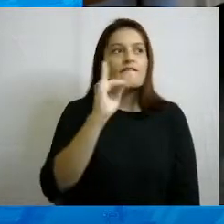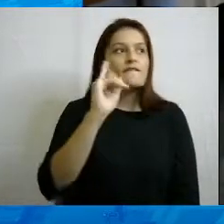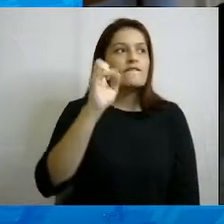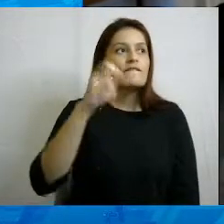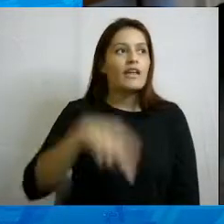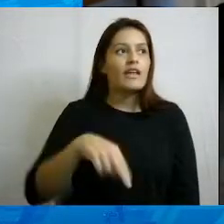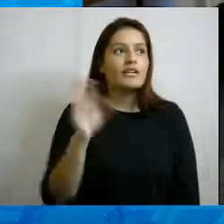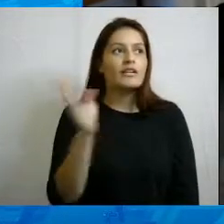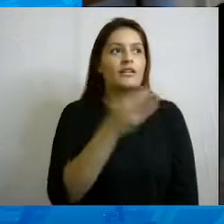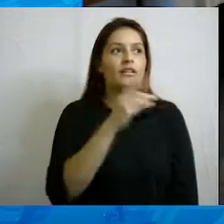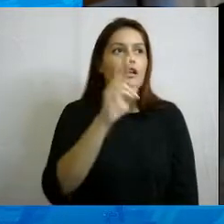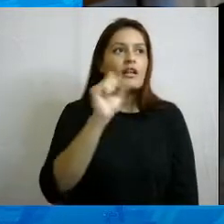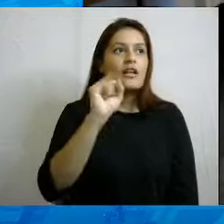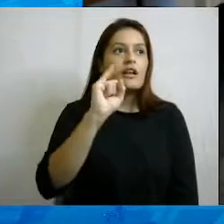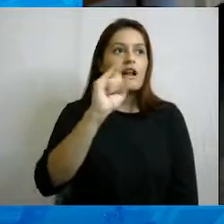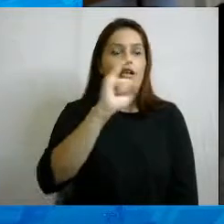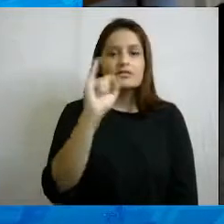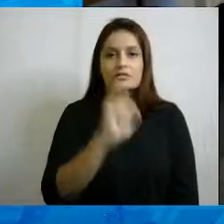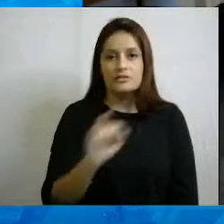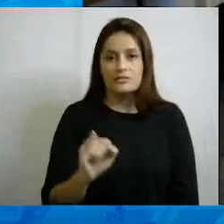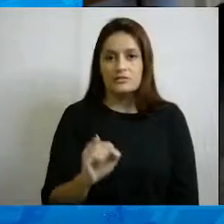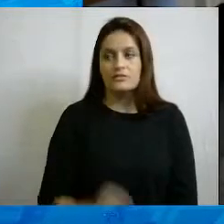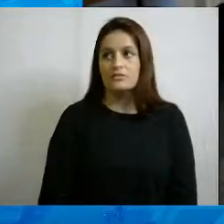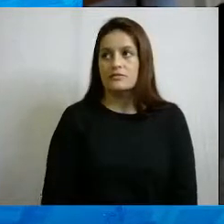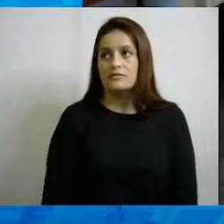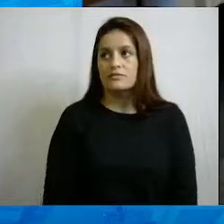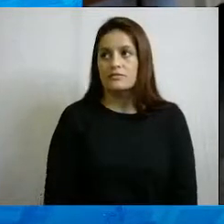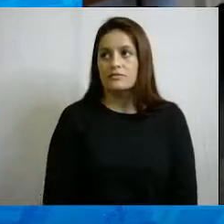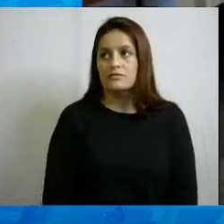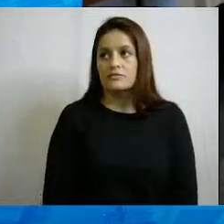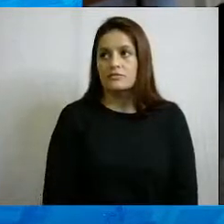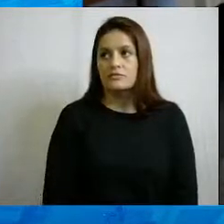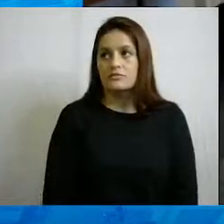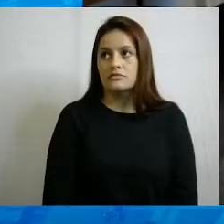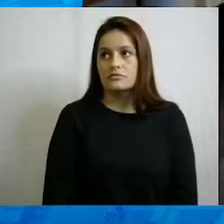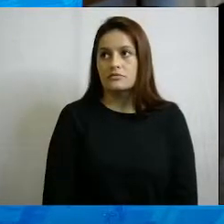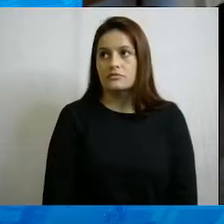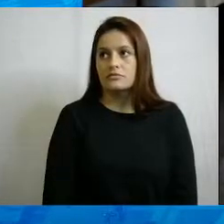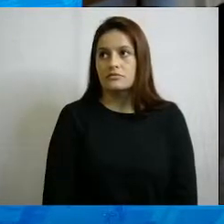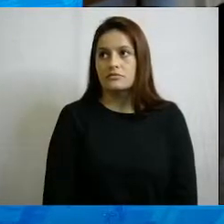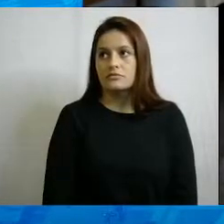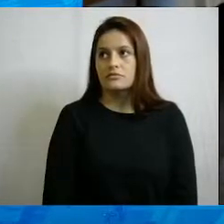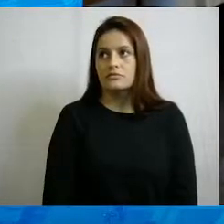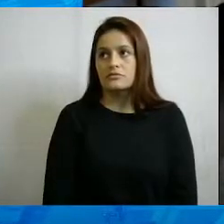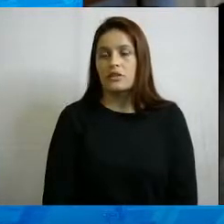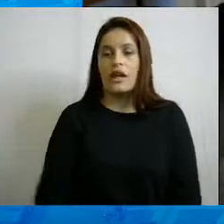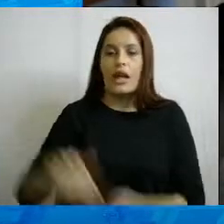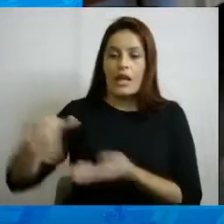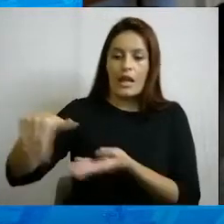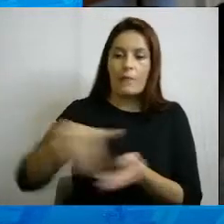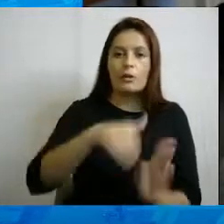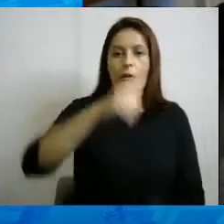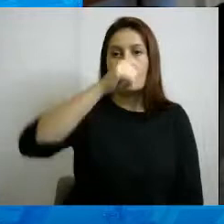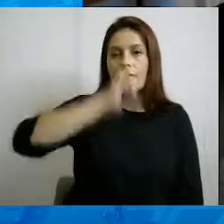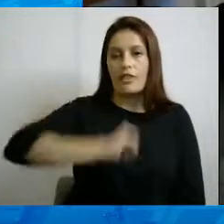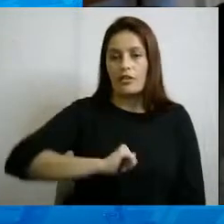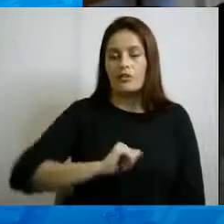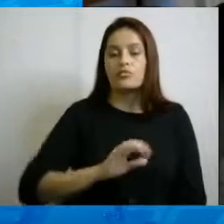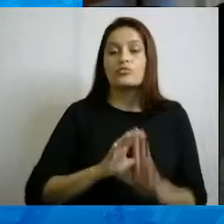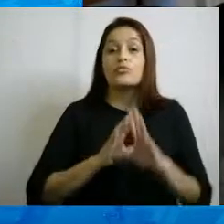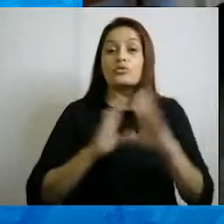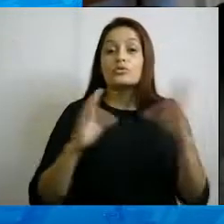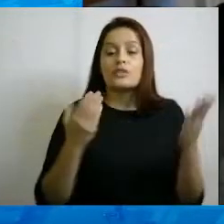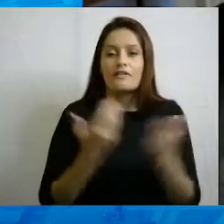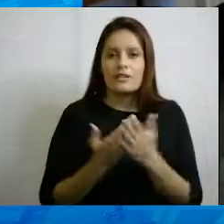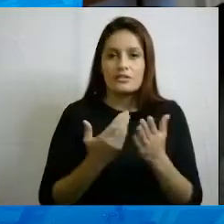Él eligió nuestra entrada y, por lo tanto, el camino es privado. Hemos tocado distintas puertas, hemos